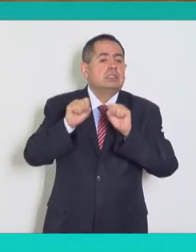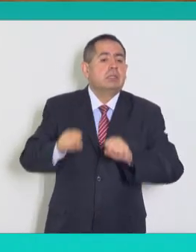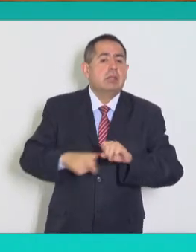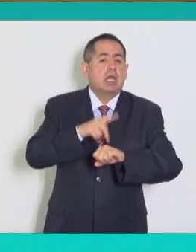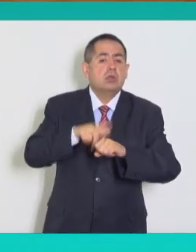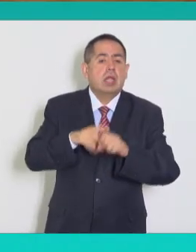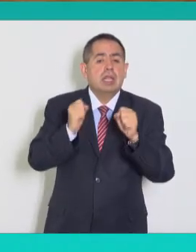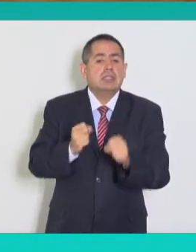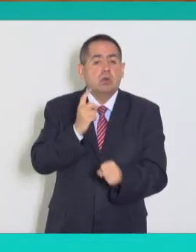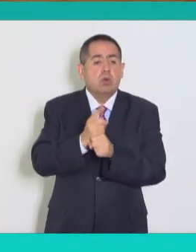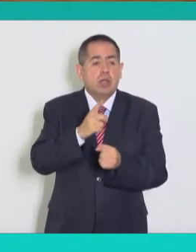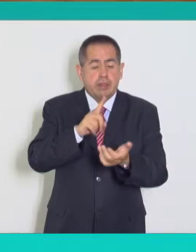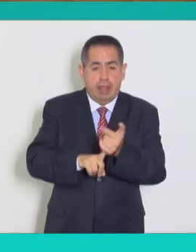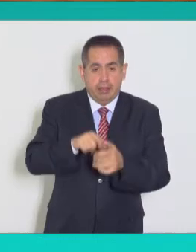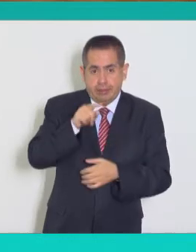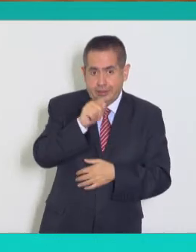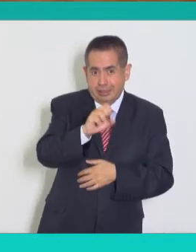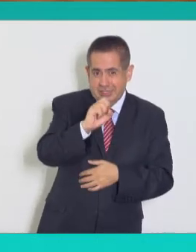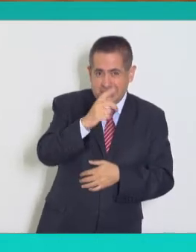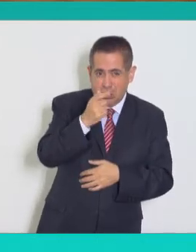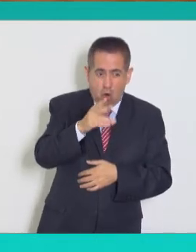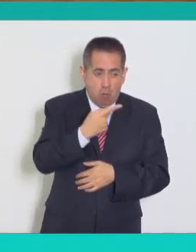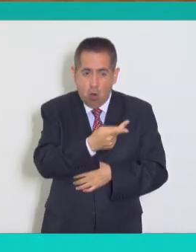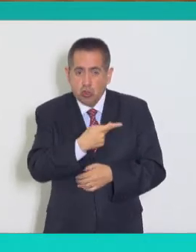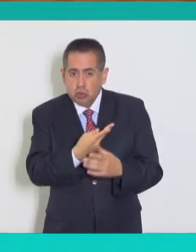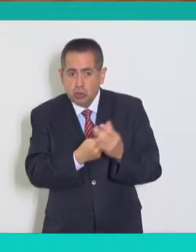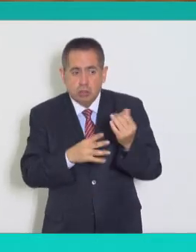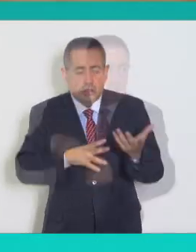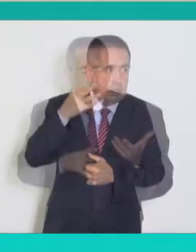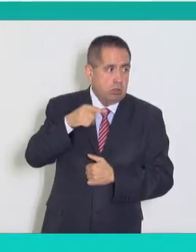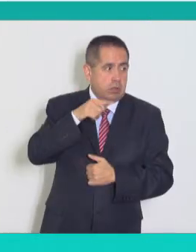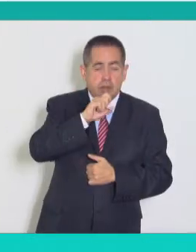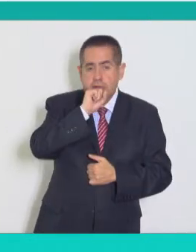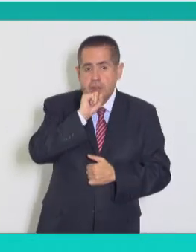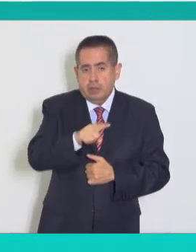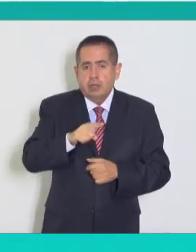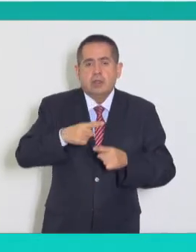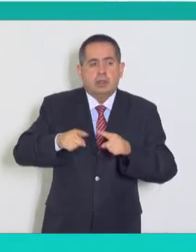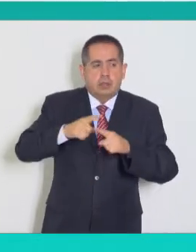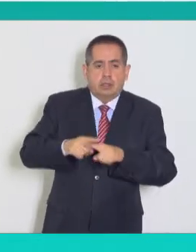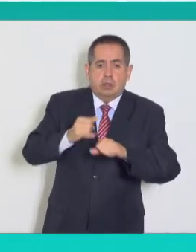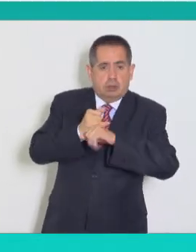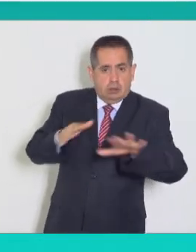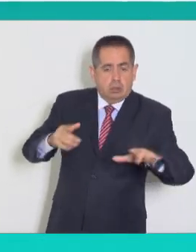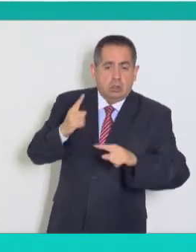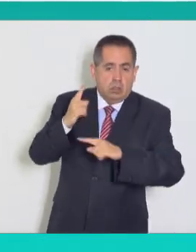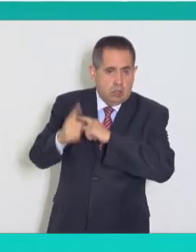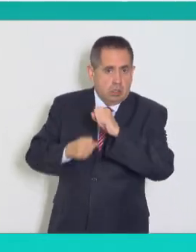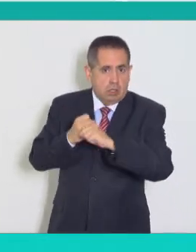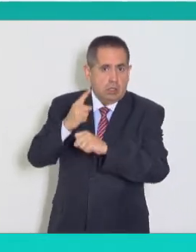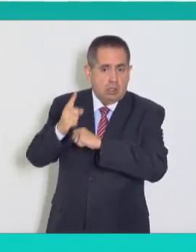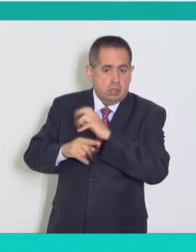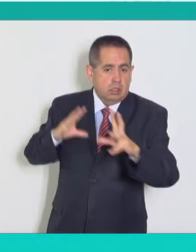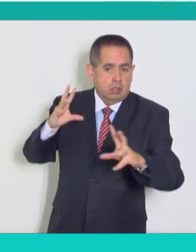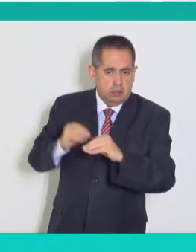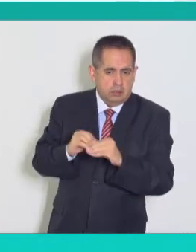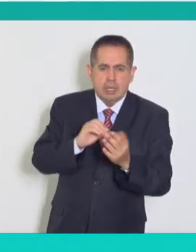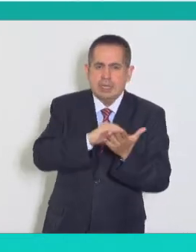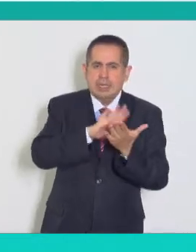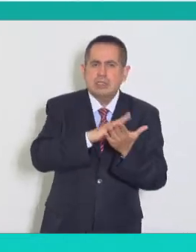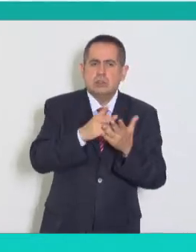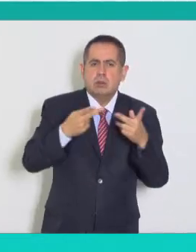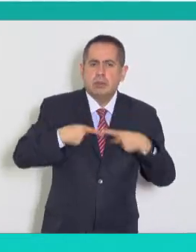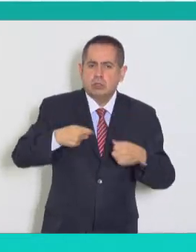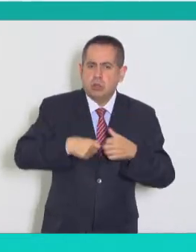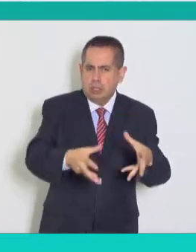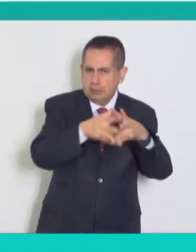estadístico sobre actividades delictivas el cual permite conocer la situación del fenómeno delictivo para contribuir al combate